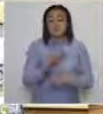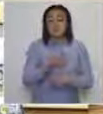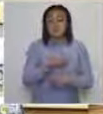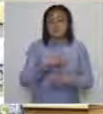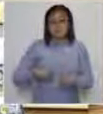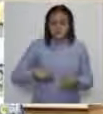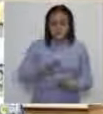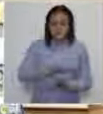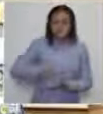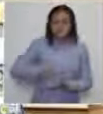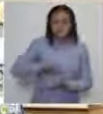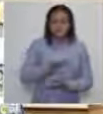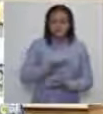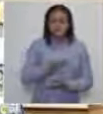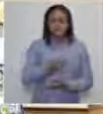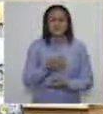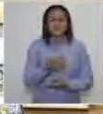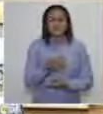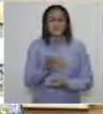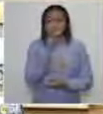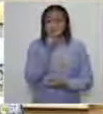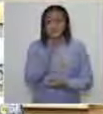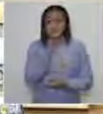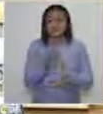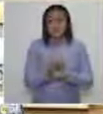el estado, porque también